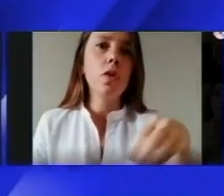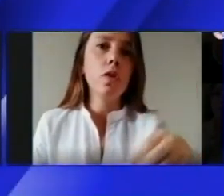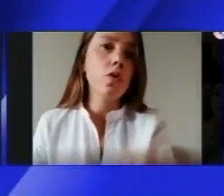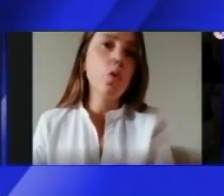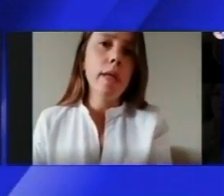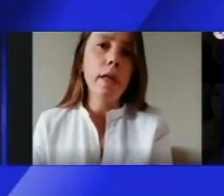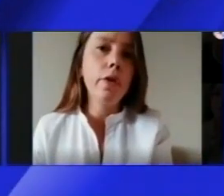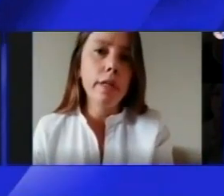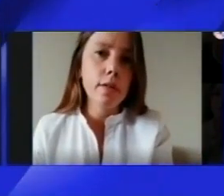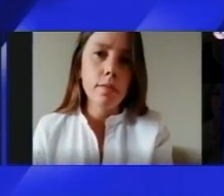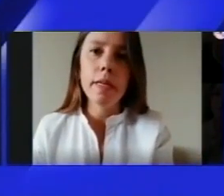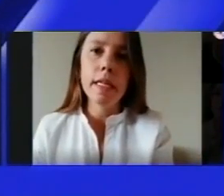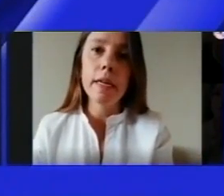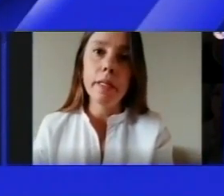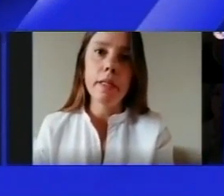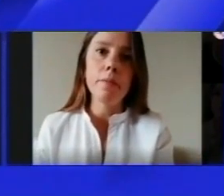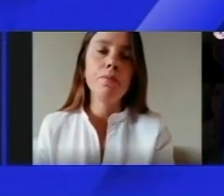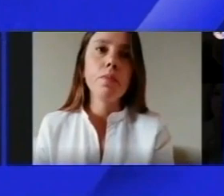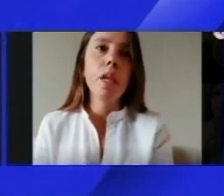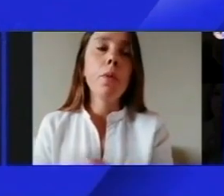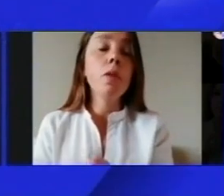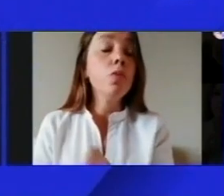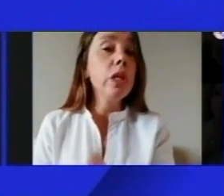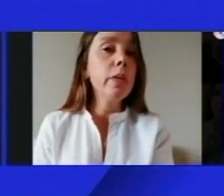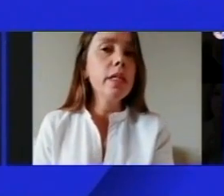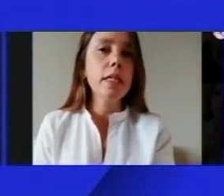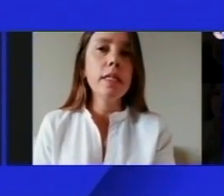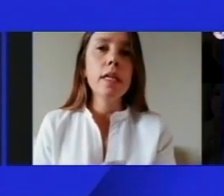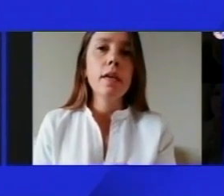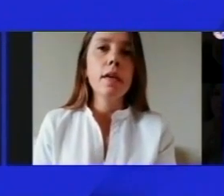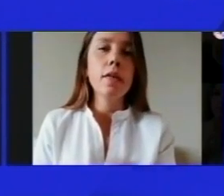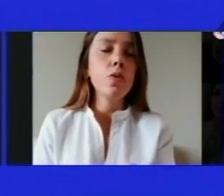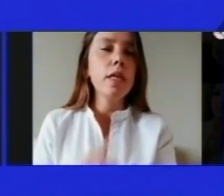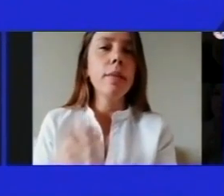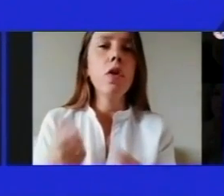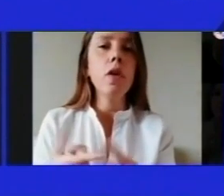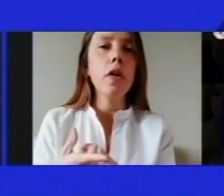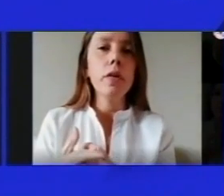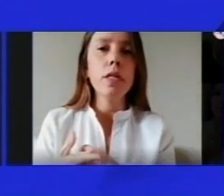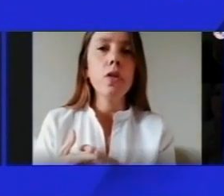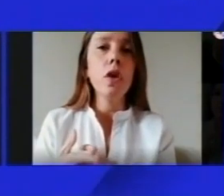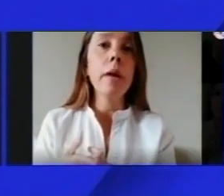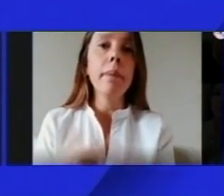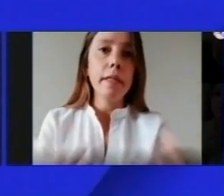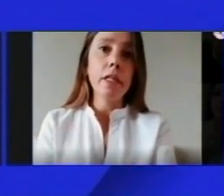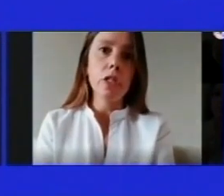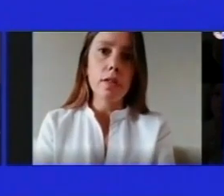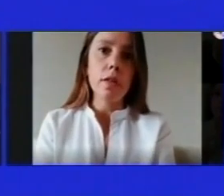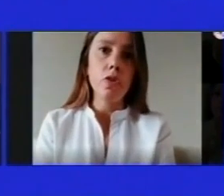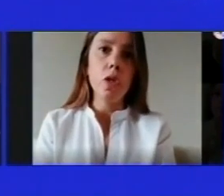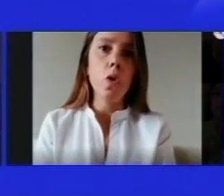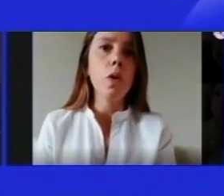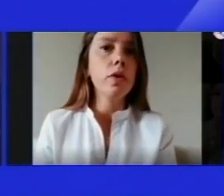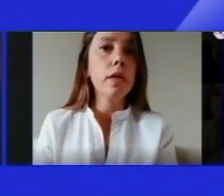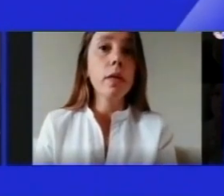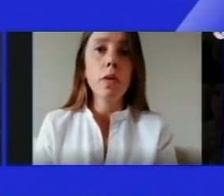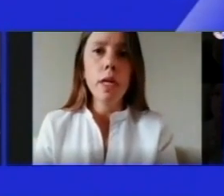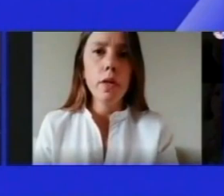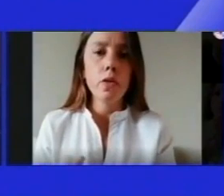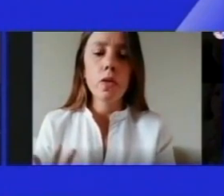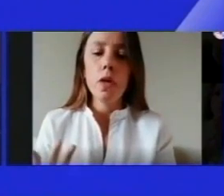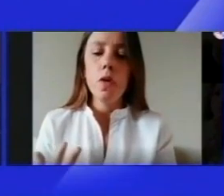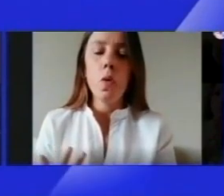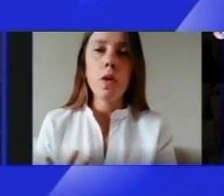con su entorno, con sus cuidadores, básicamente. Bien. Porque muchas veces, que sucede también con la conexión con las pantallas de los chicos, cuando